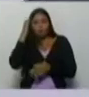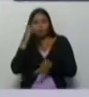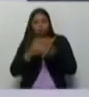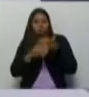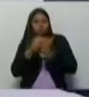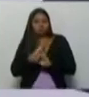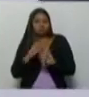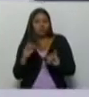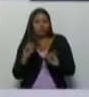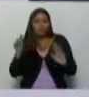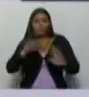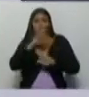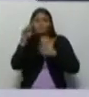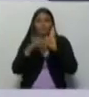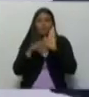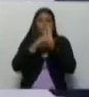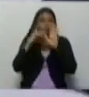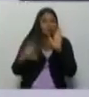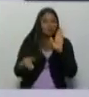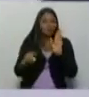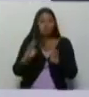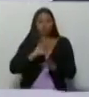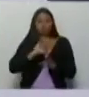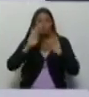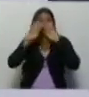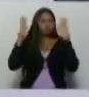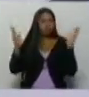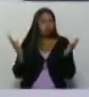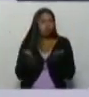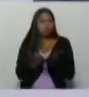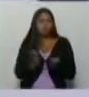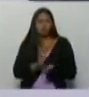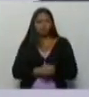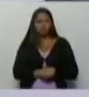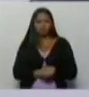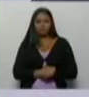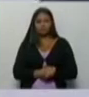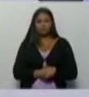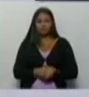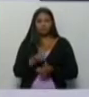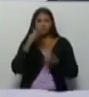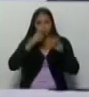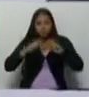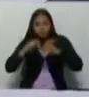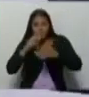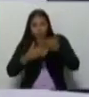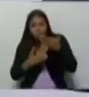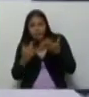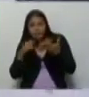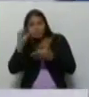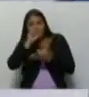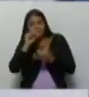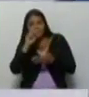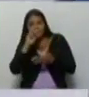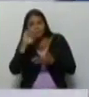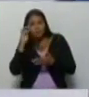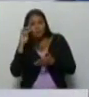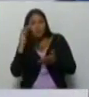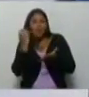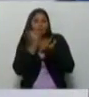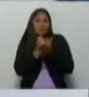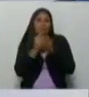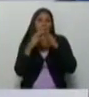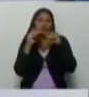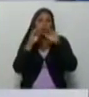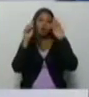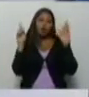Aquí hay pleno derecho de la propiedad intelectual global. O sea, aquí no hay, si usted revisa el boletín del SAPI, usted va a ver las marcas, todas